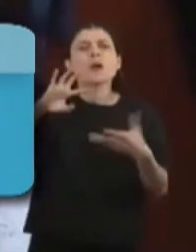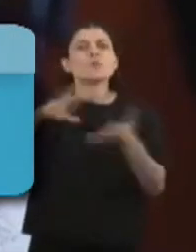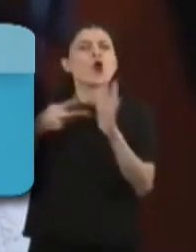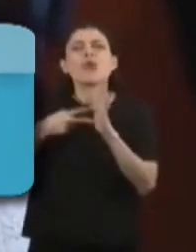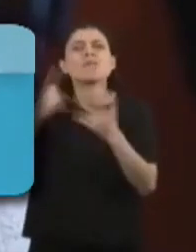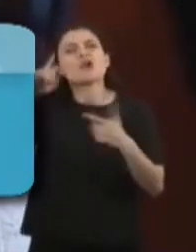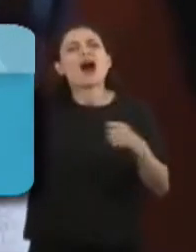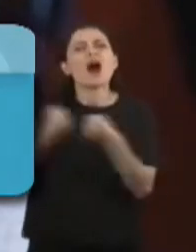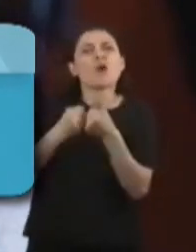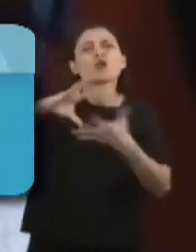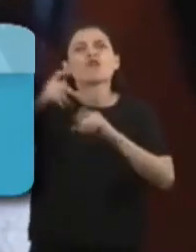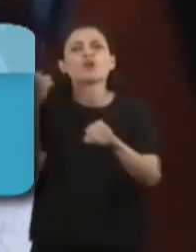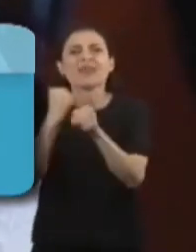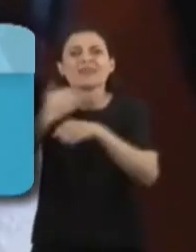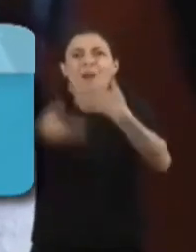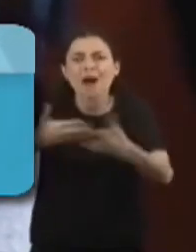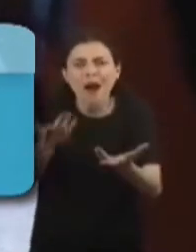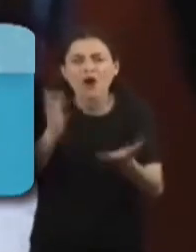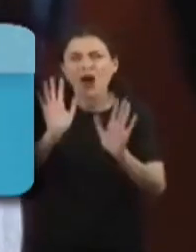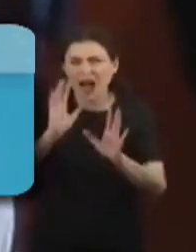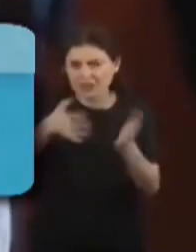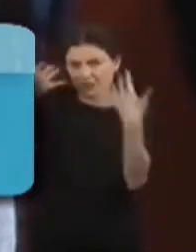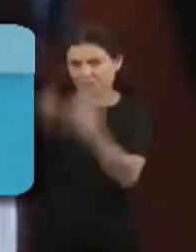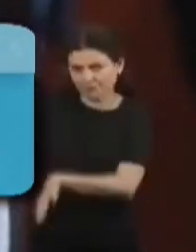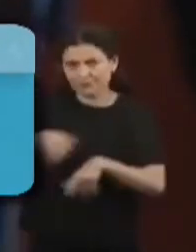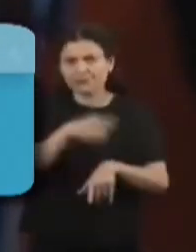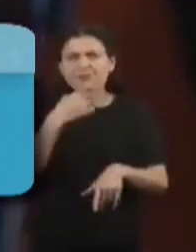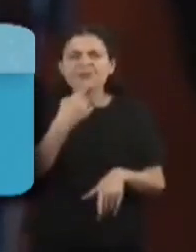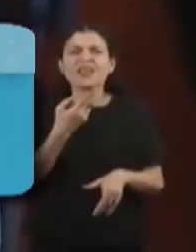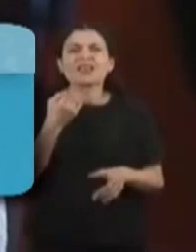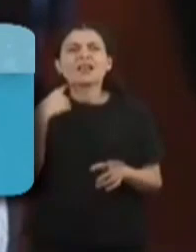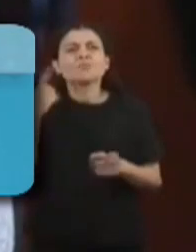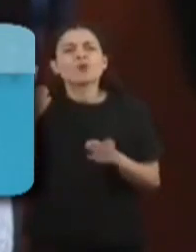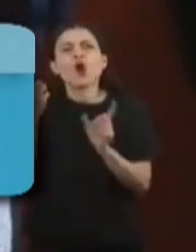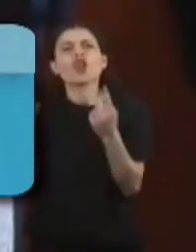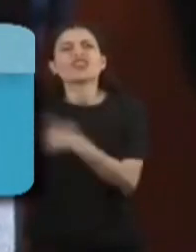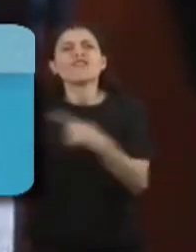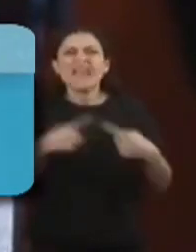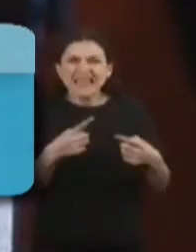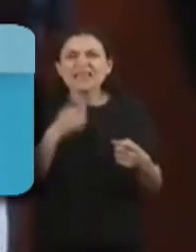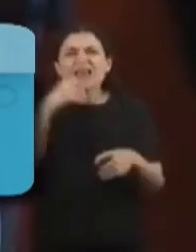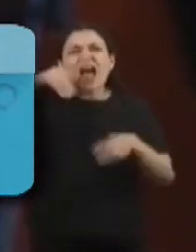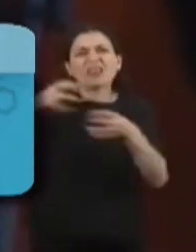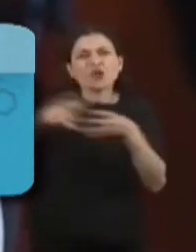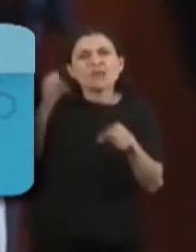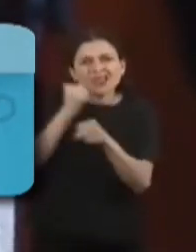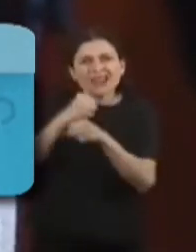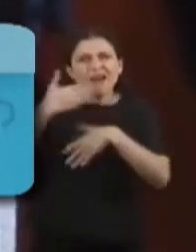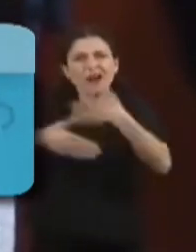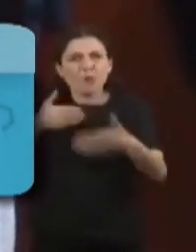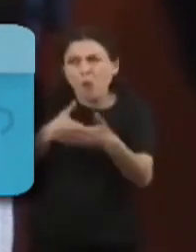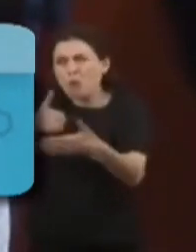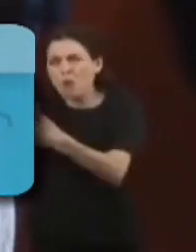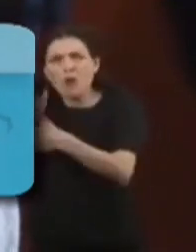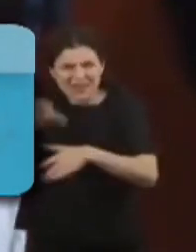tenía Nicolás Pose. Quería saber si estas decisiones, esta diferencia, entorpecían el trabajo político del gabinete